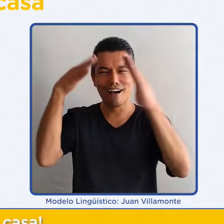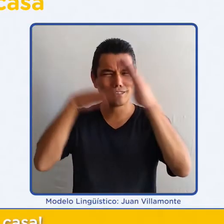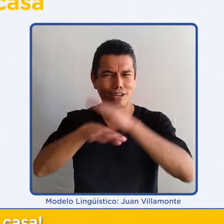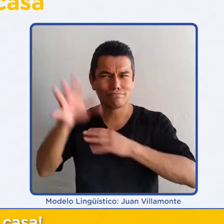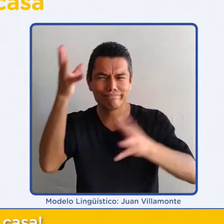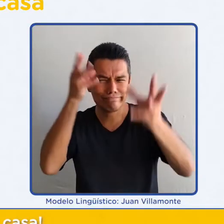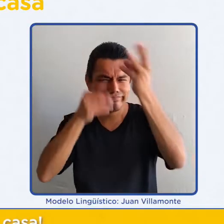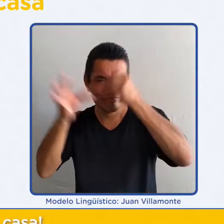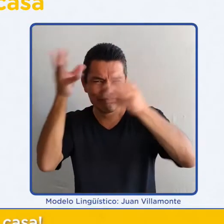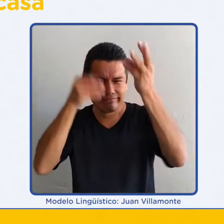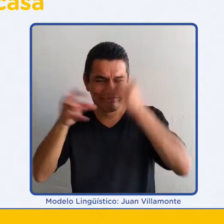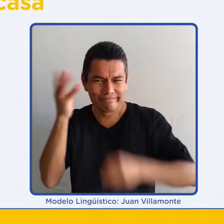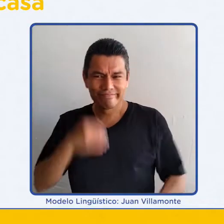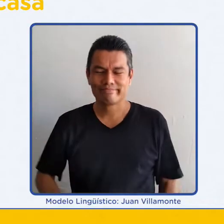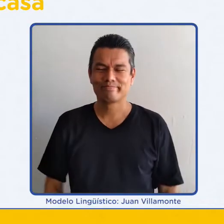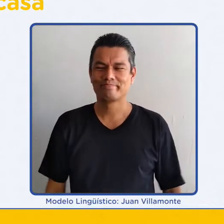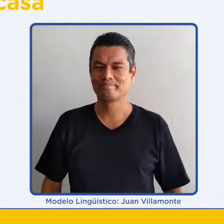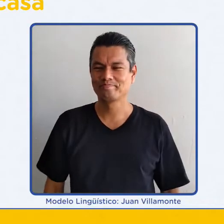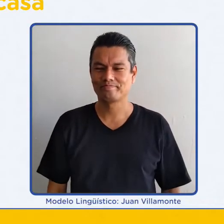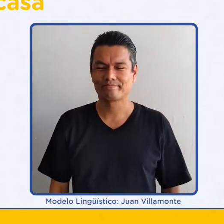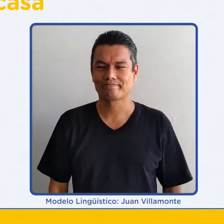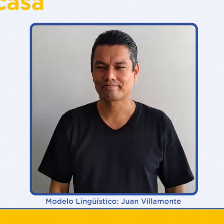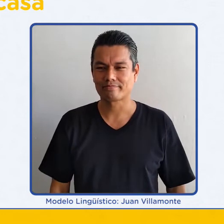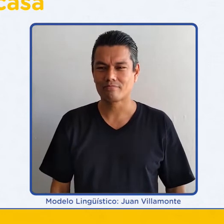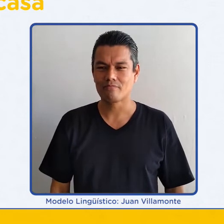en Casa.